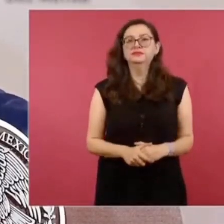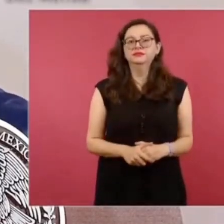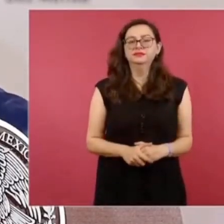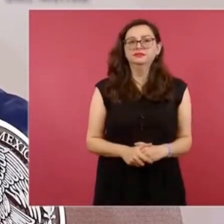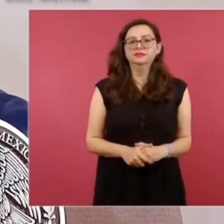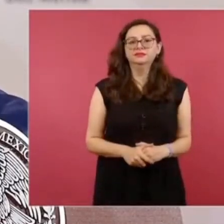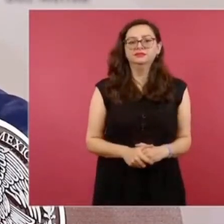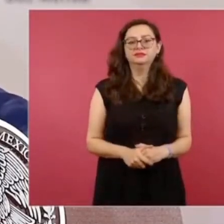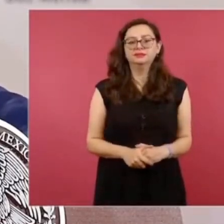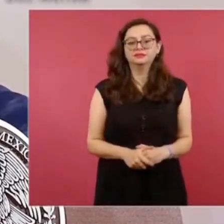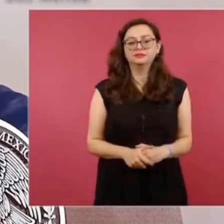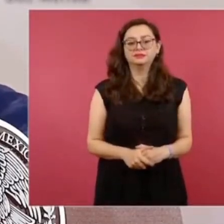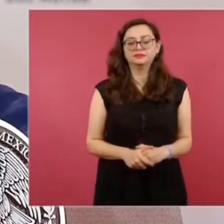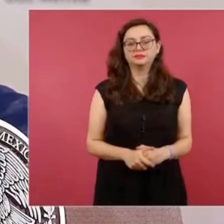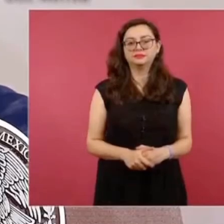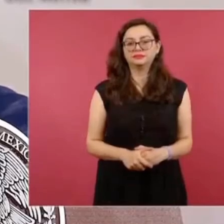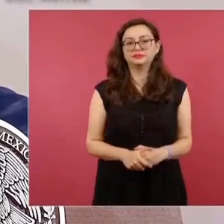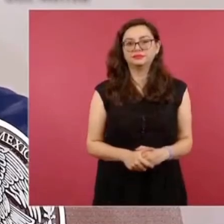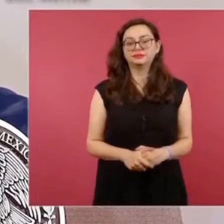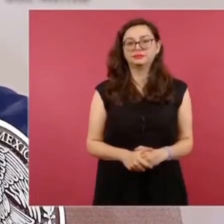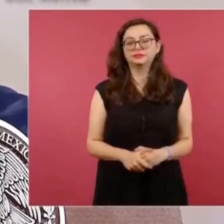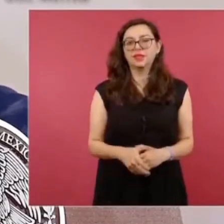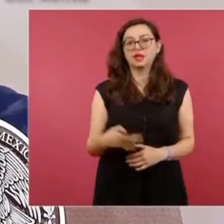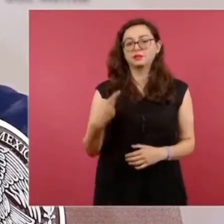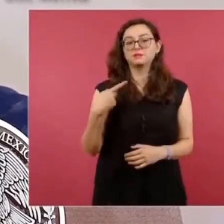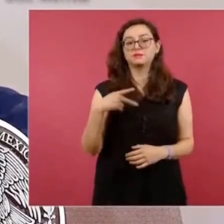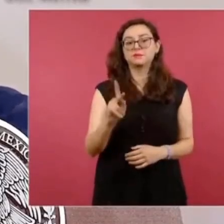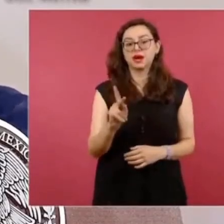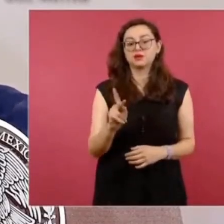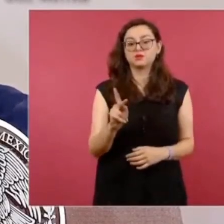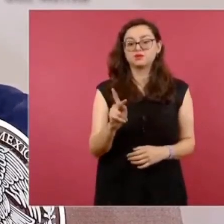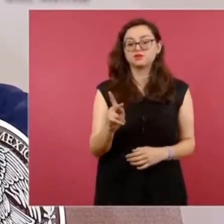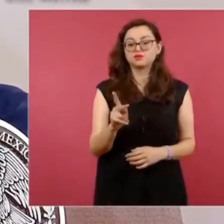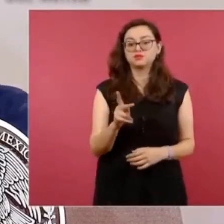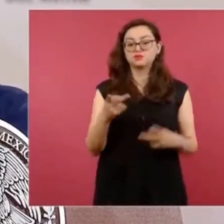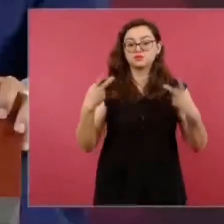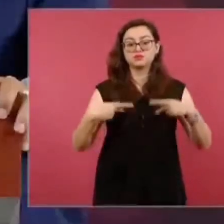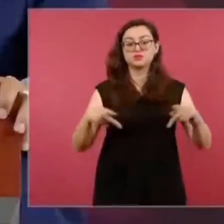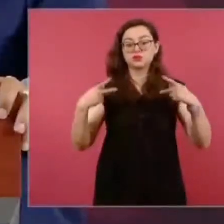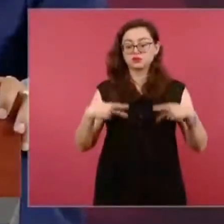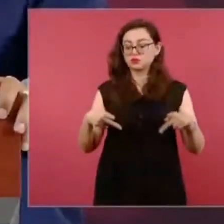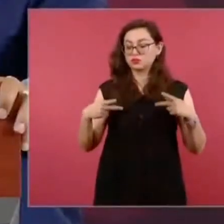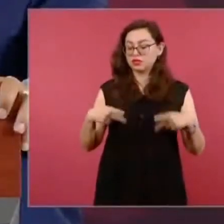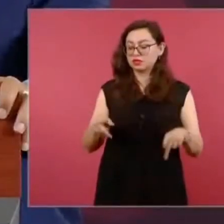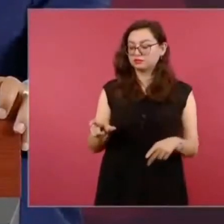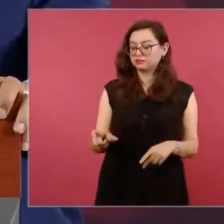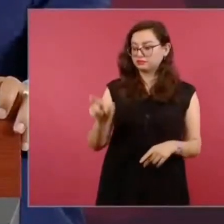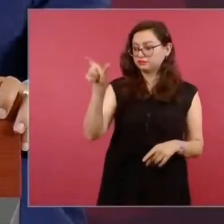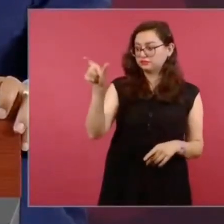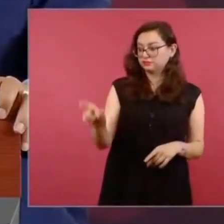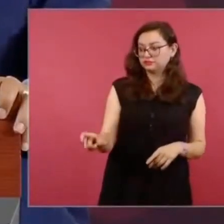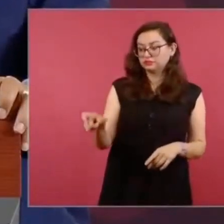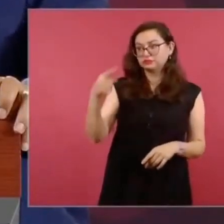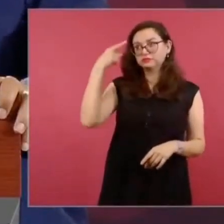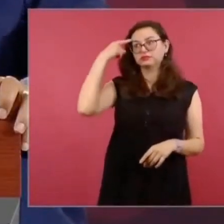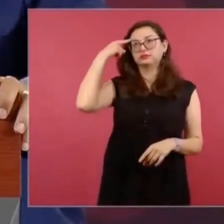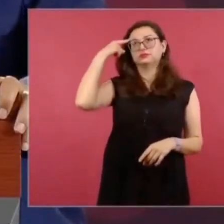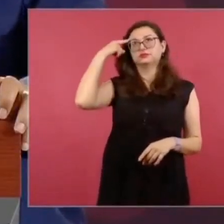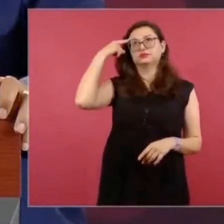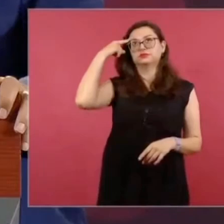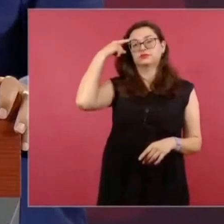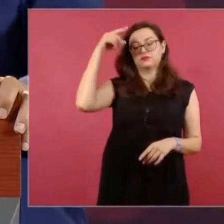conozca lo que es la visión de un pensador, de un hombre visionario.